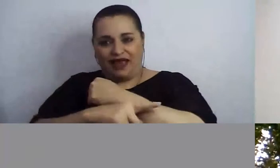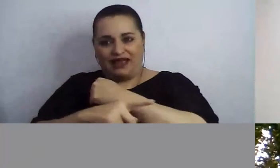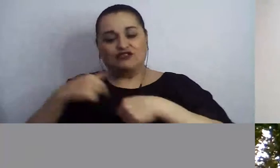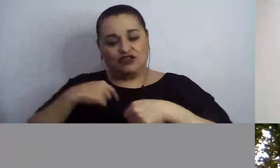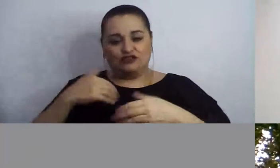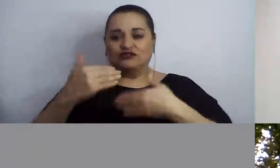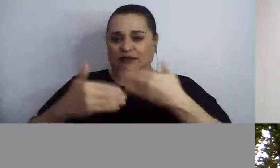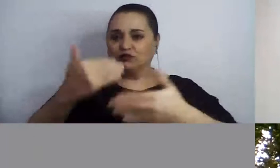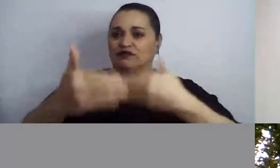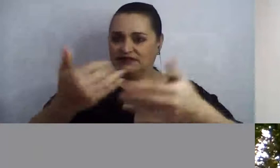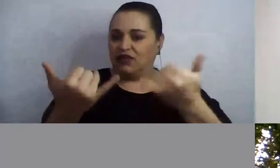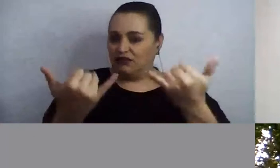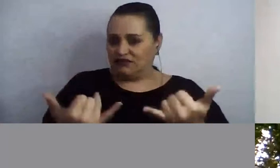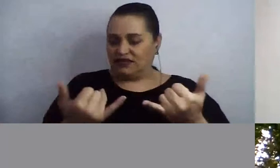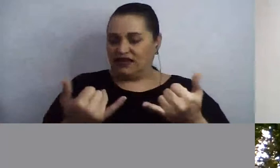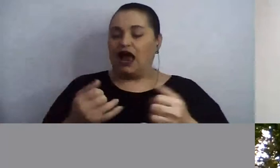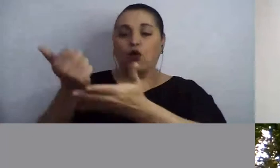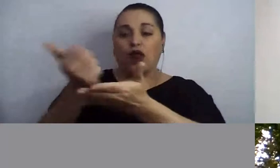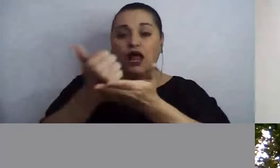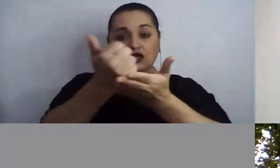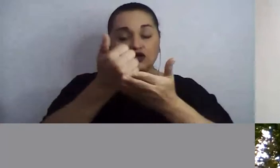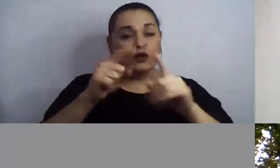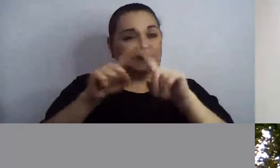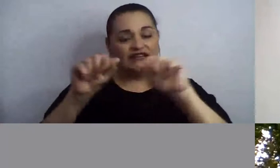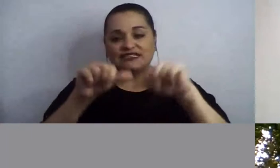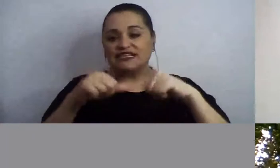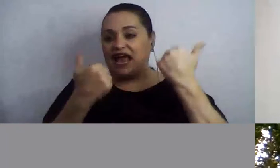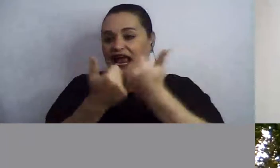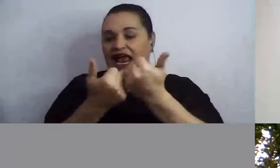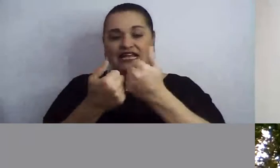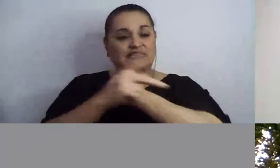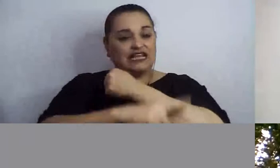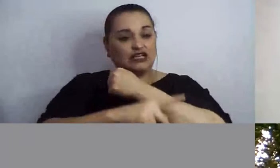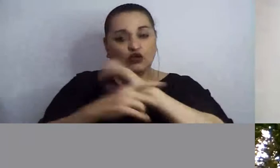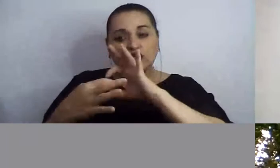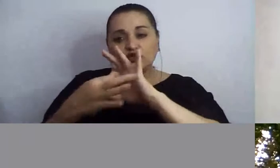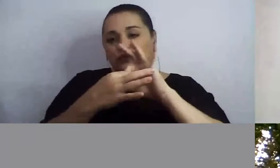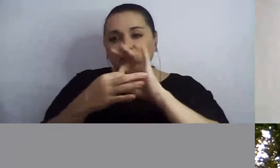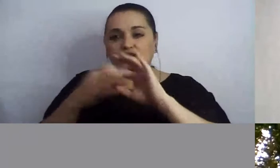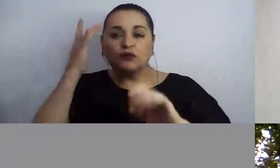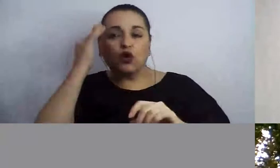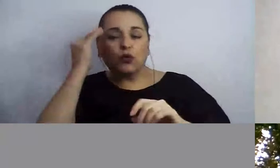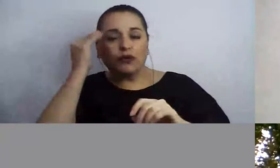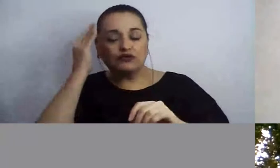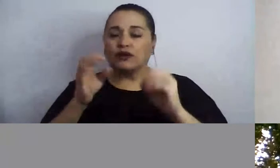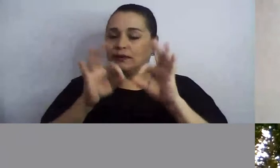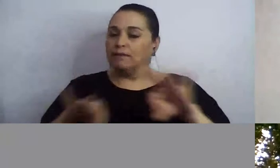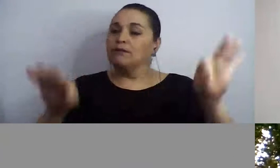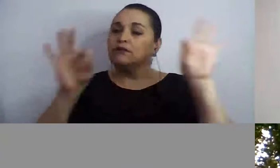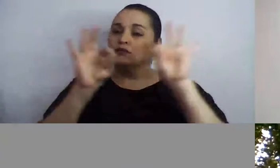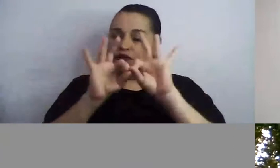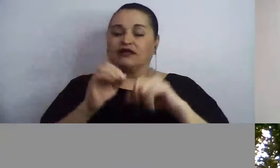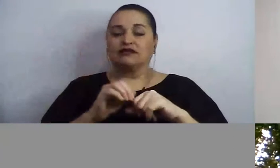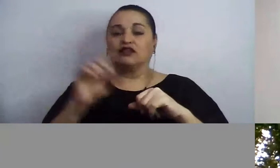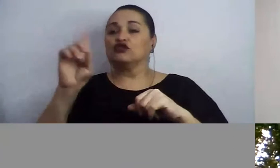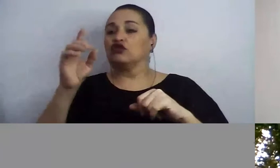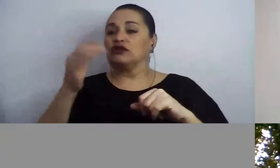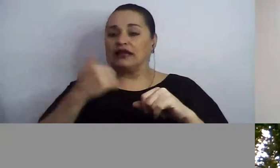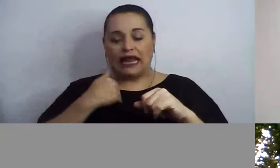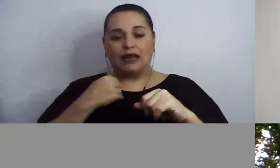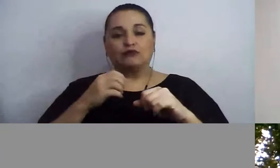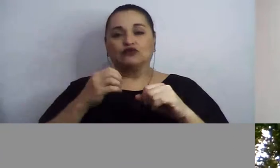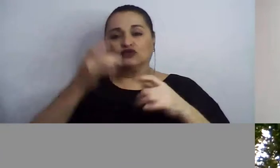avanzado con la colaboración de algunas agencias de Naciones Unidas y eso hay una preocupación especialmente importante donde tenemos una